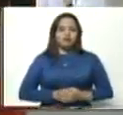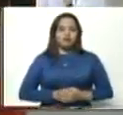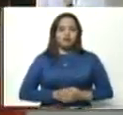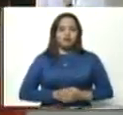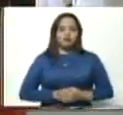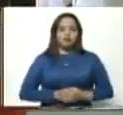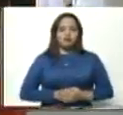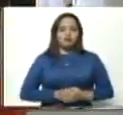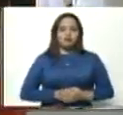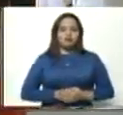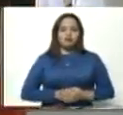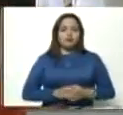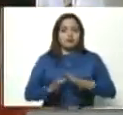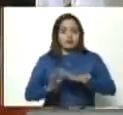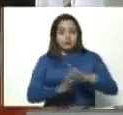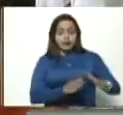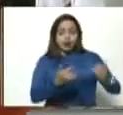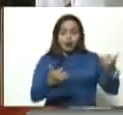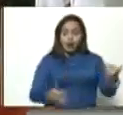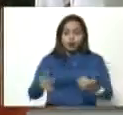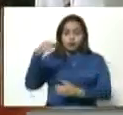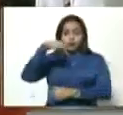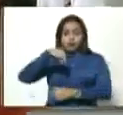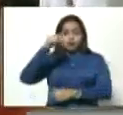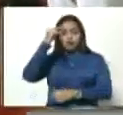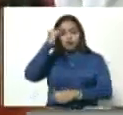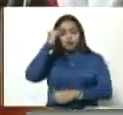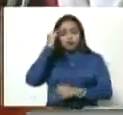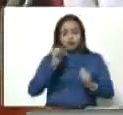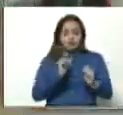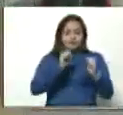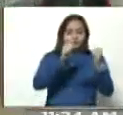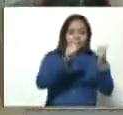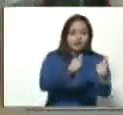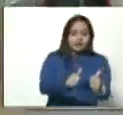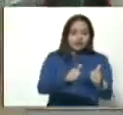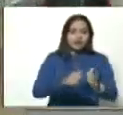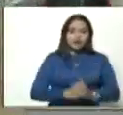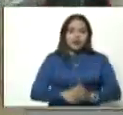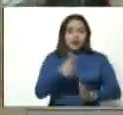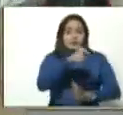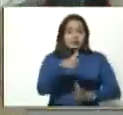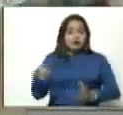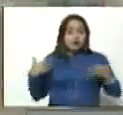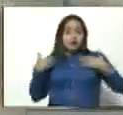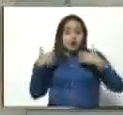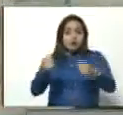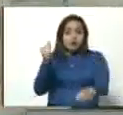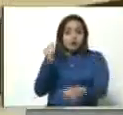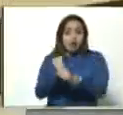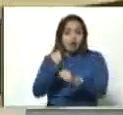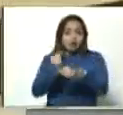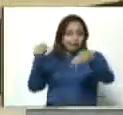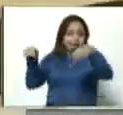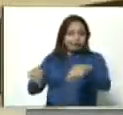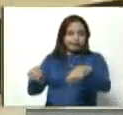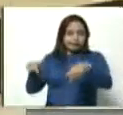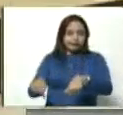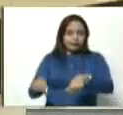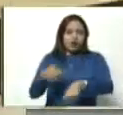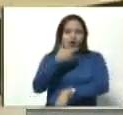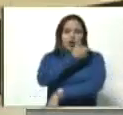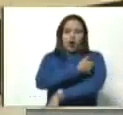Vamos a ver entonces en el día de hoy el inicio con todo el personal de salud del Victorino Santaella,